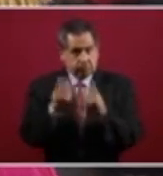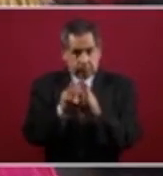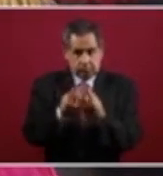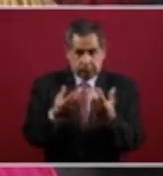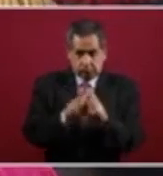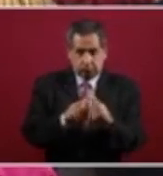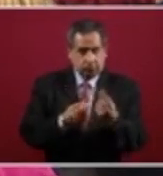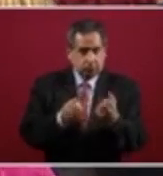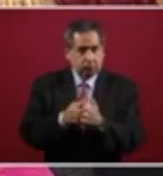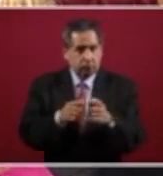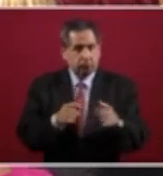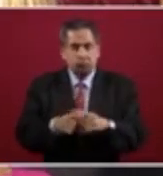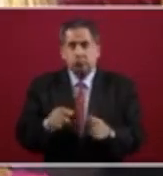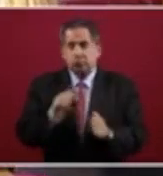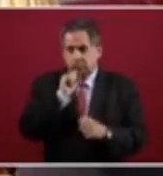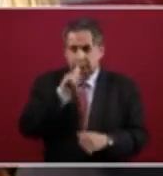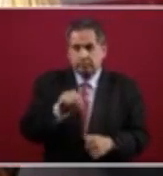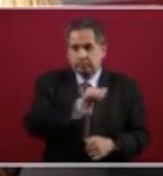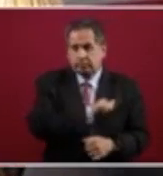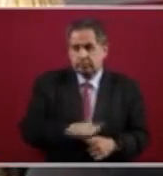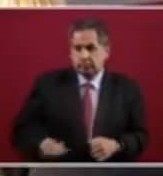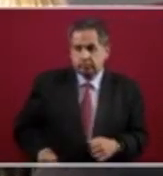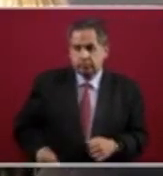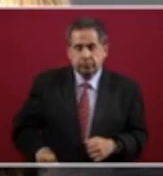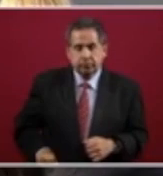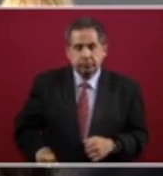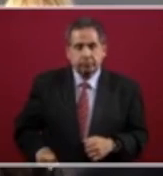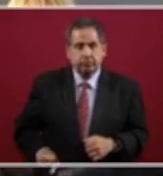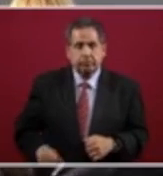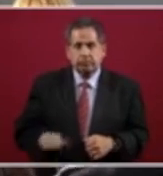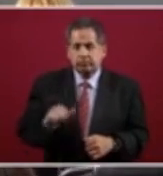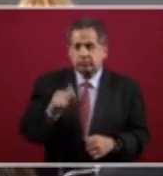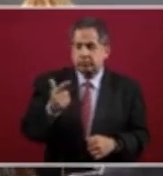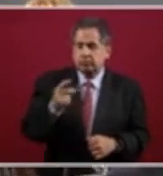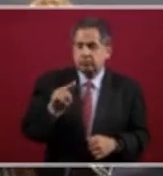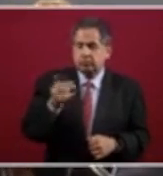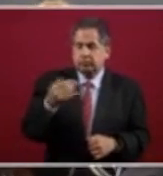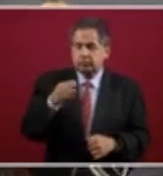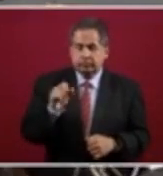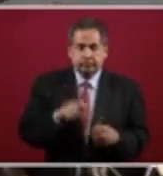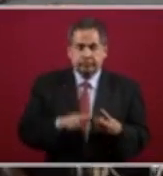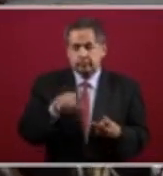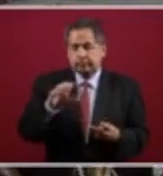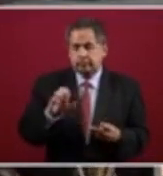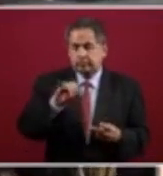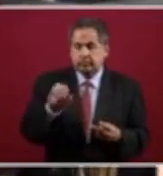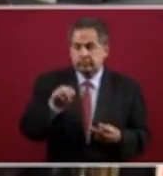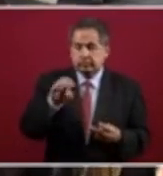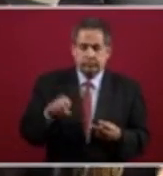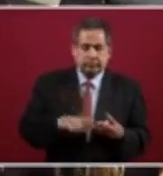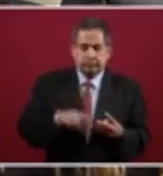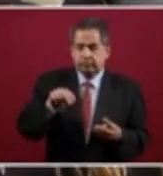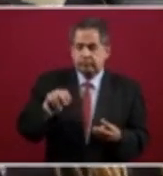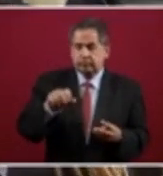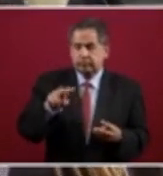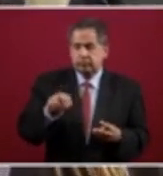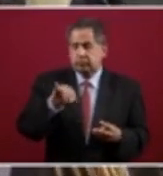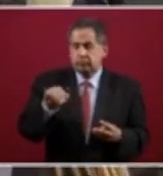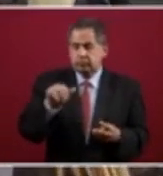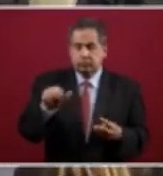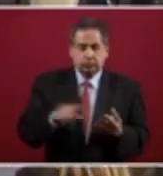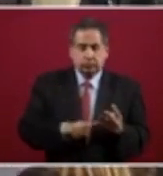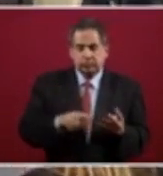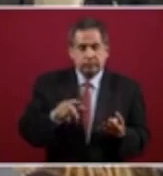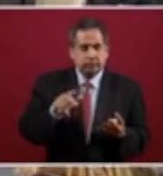y con los alcaldes de Empalme, de Guaymas, Cajeme, Navojoa y Hermosillo,